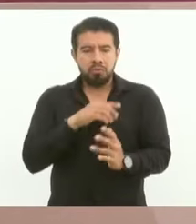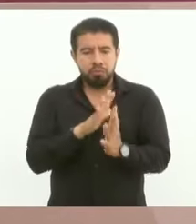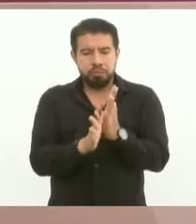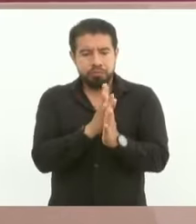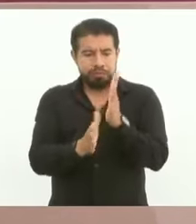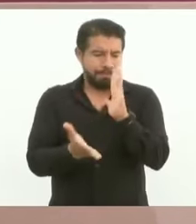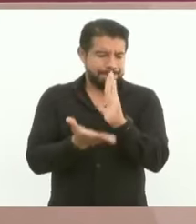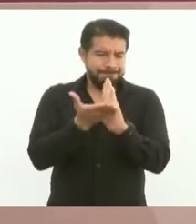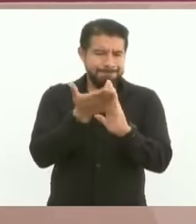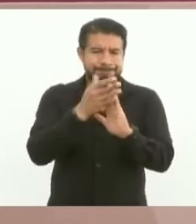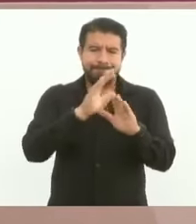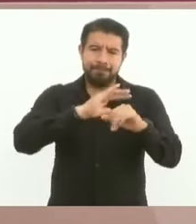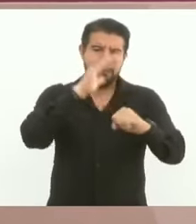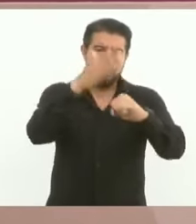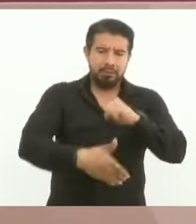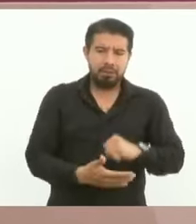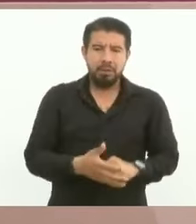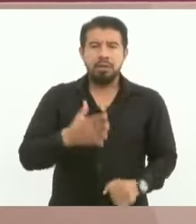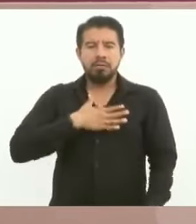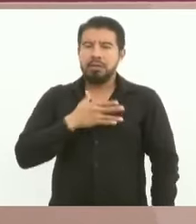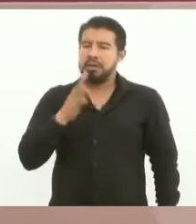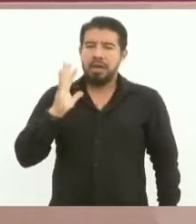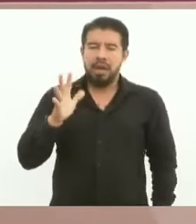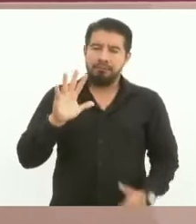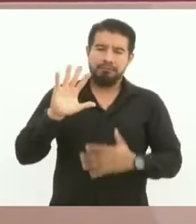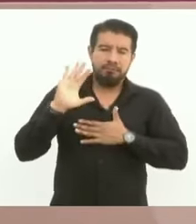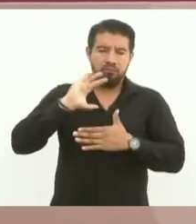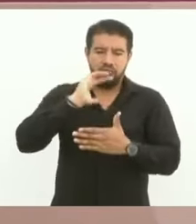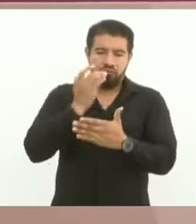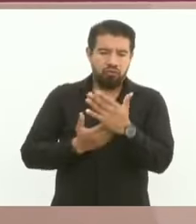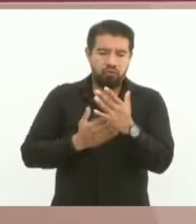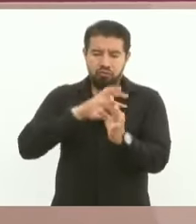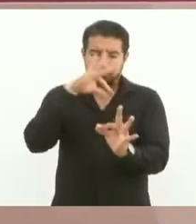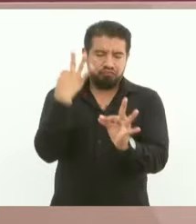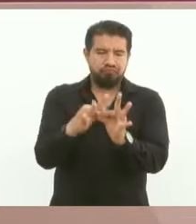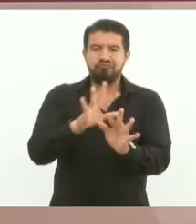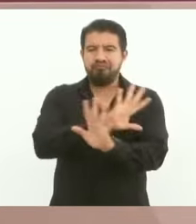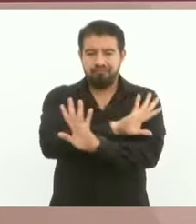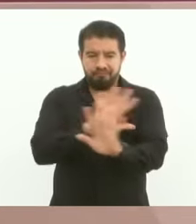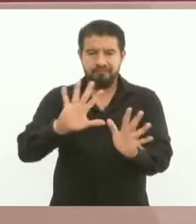es un compromiso cumplido. Ya. ¡Bravo!